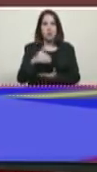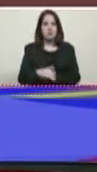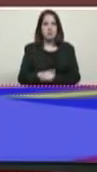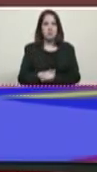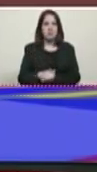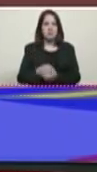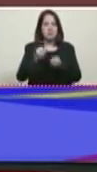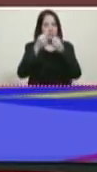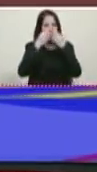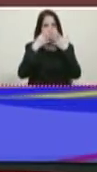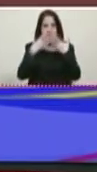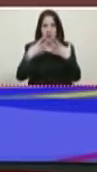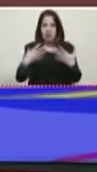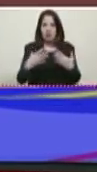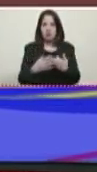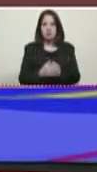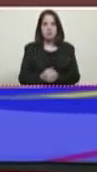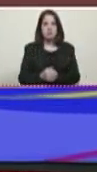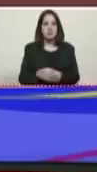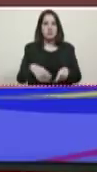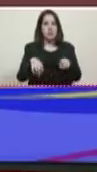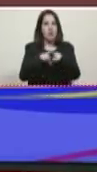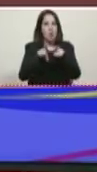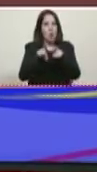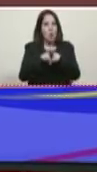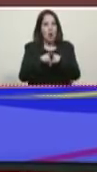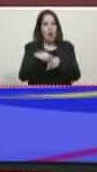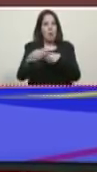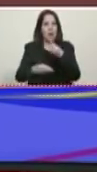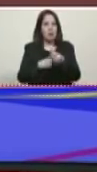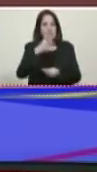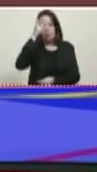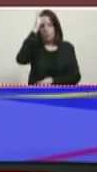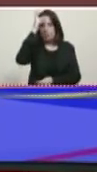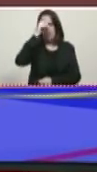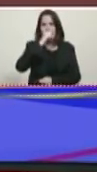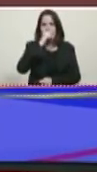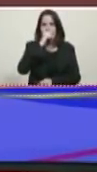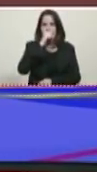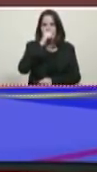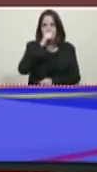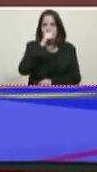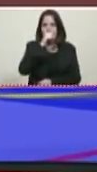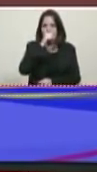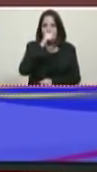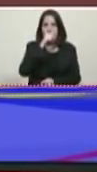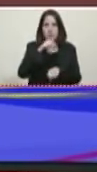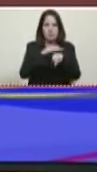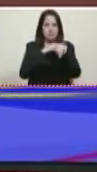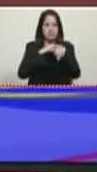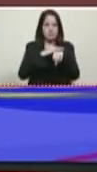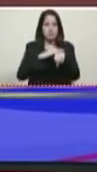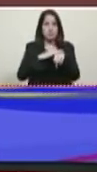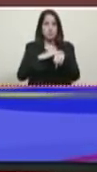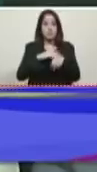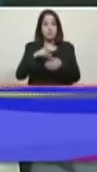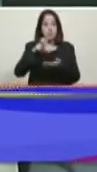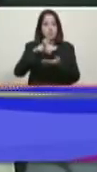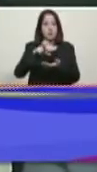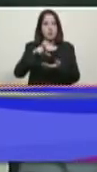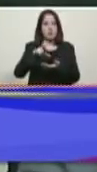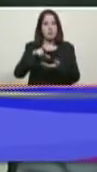embellecimiento igualmente en el estado falcón coro punto fijo y